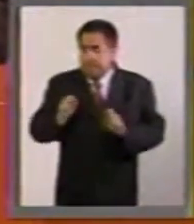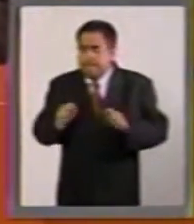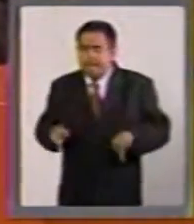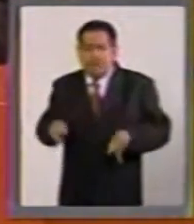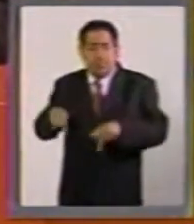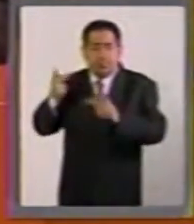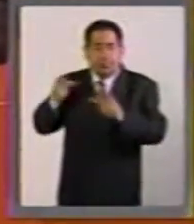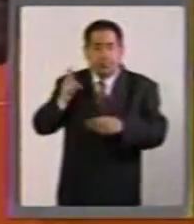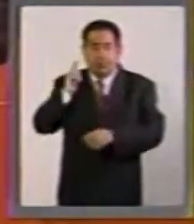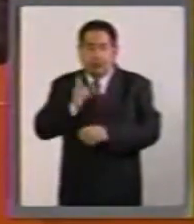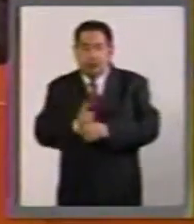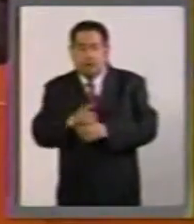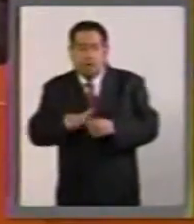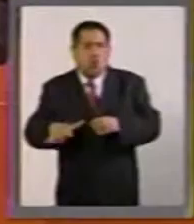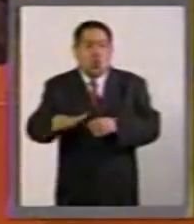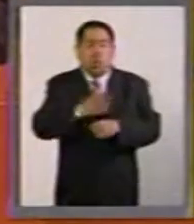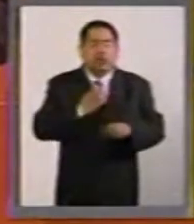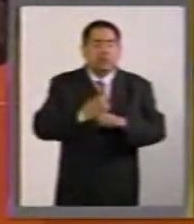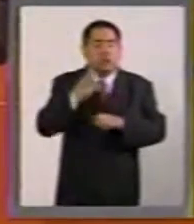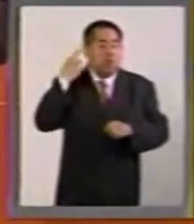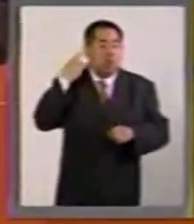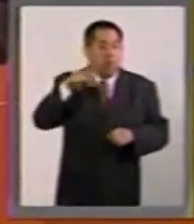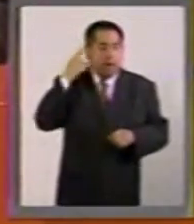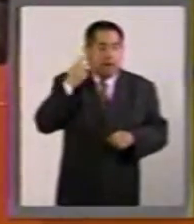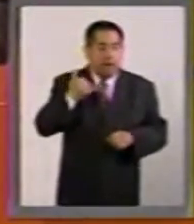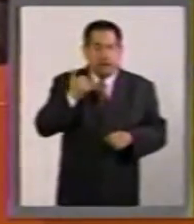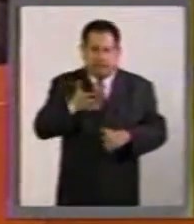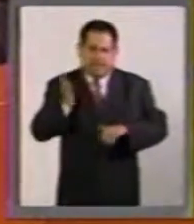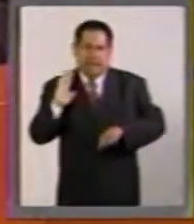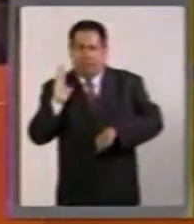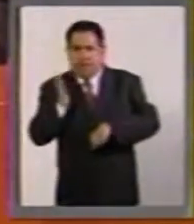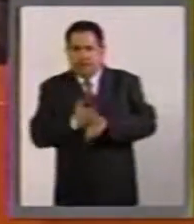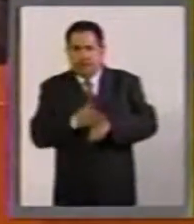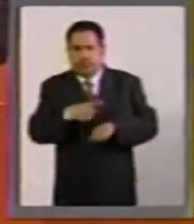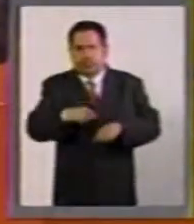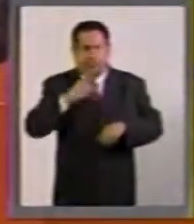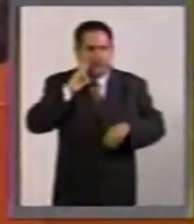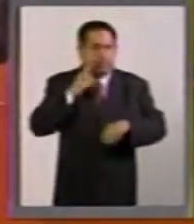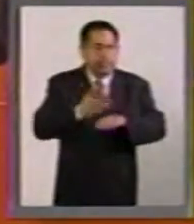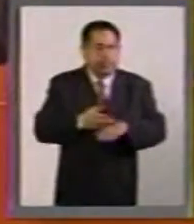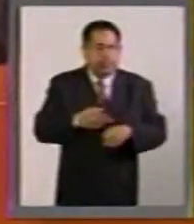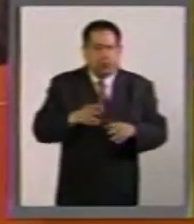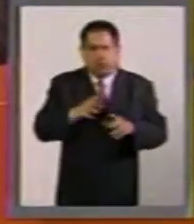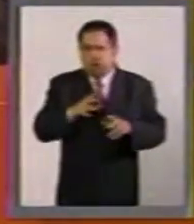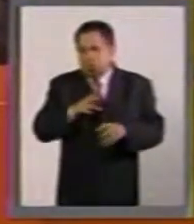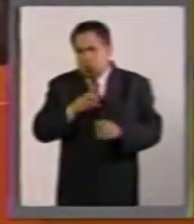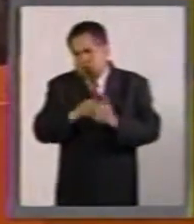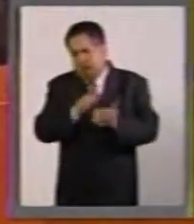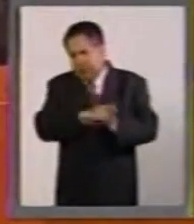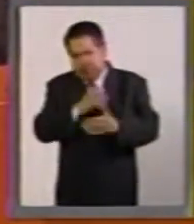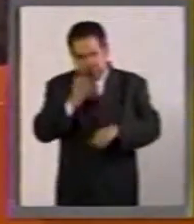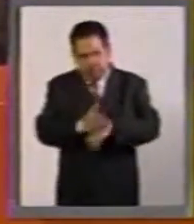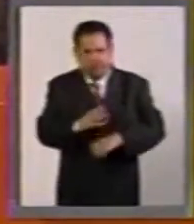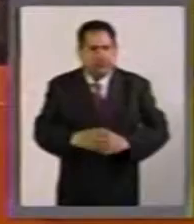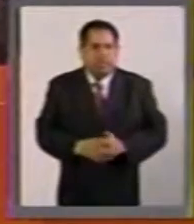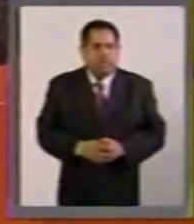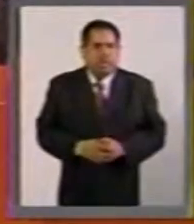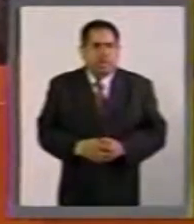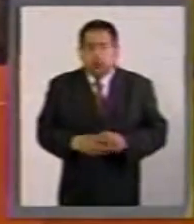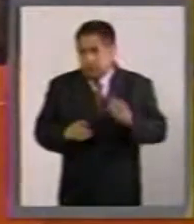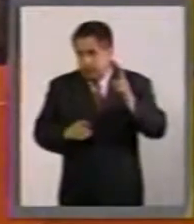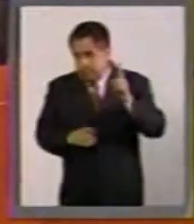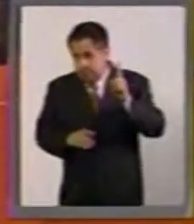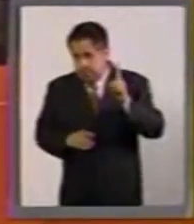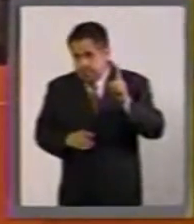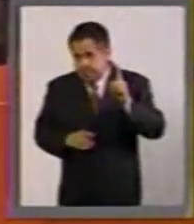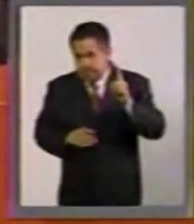combustibles detectadas en el Estado de Puebla y se sancione a los responsables conforme a derecho. Es